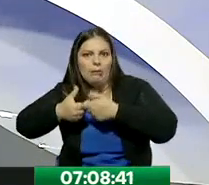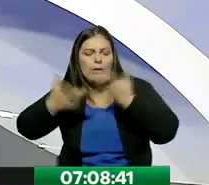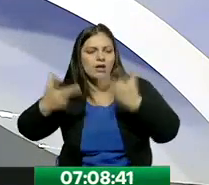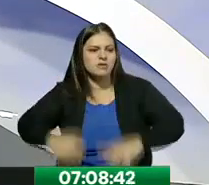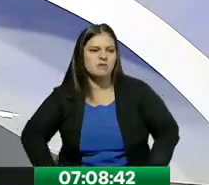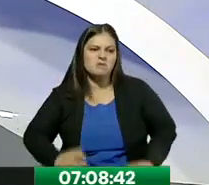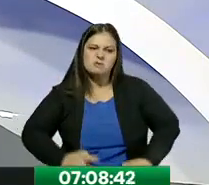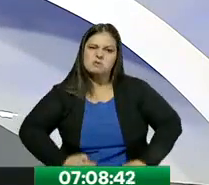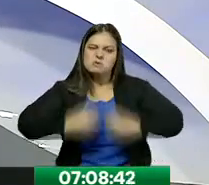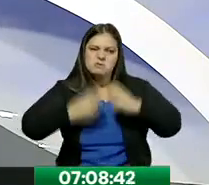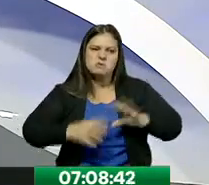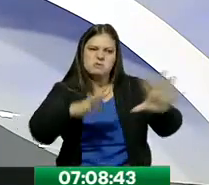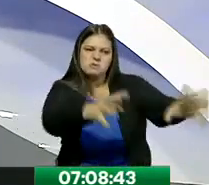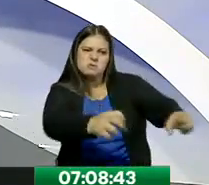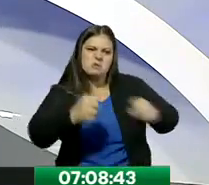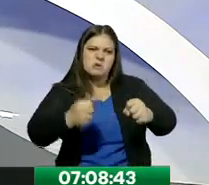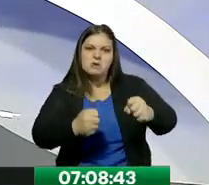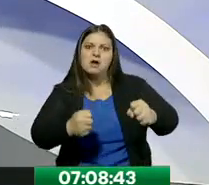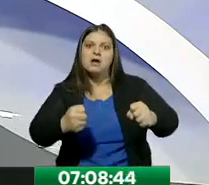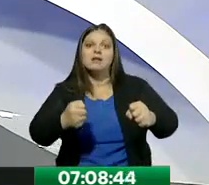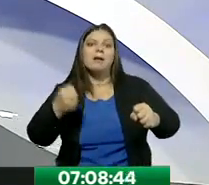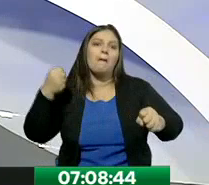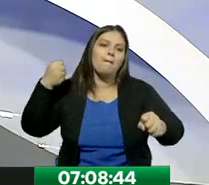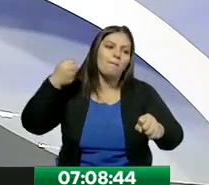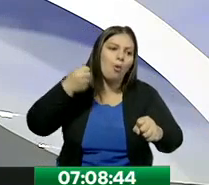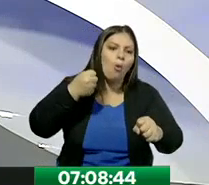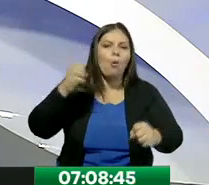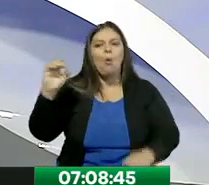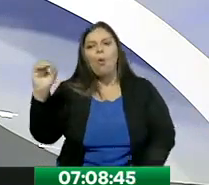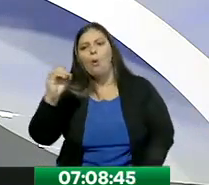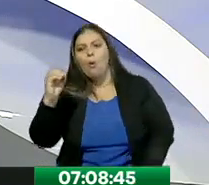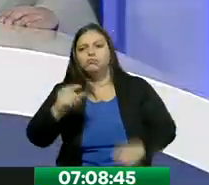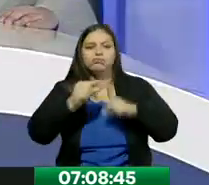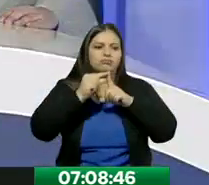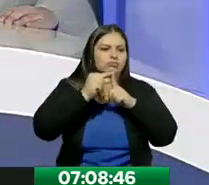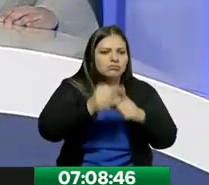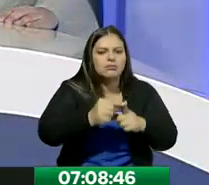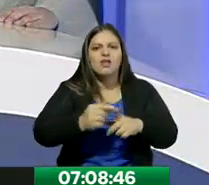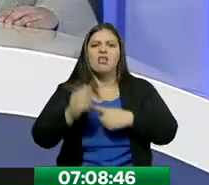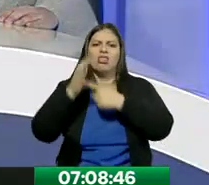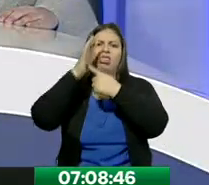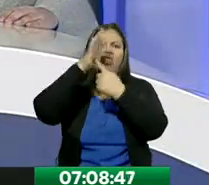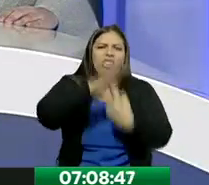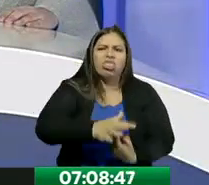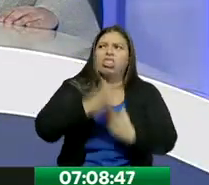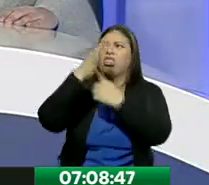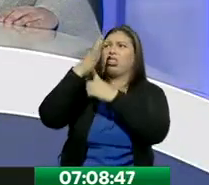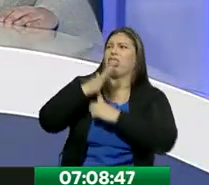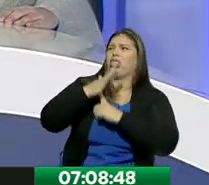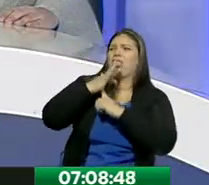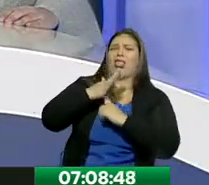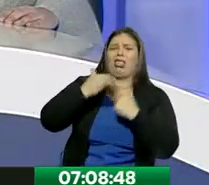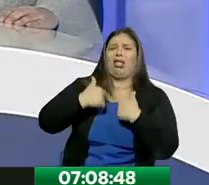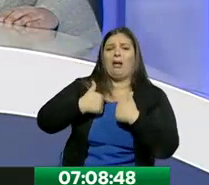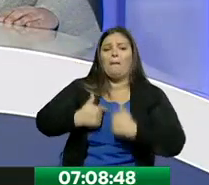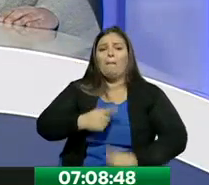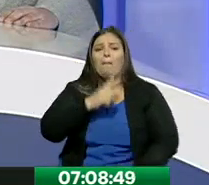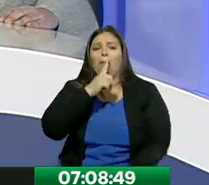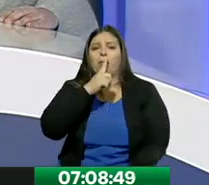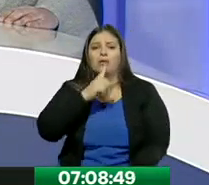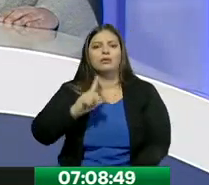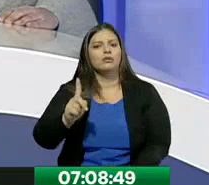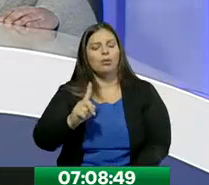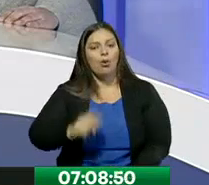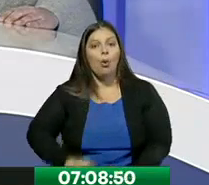de nosotros, tal vez como familiares o de amigos, que si nos percatamos que algo raro está sucediendo, de un maltrato, ayudarla